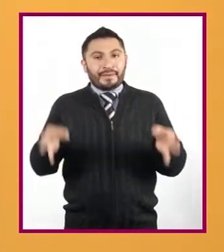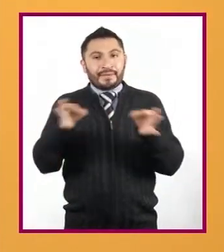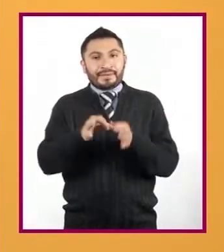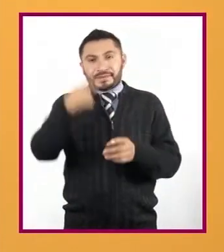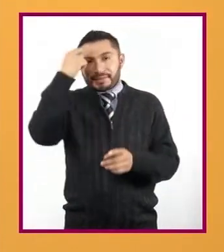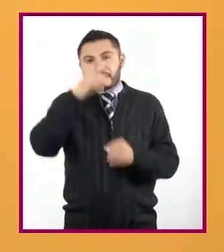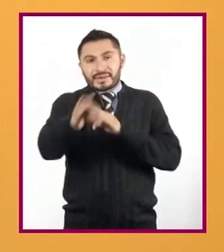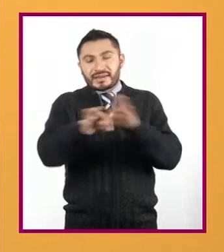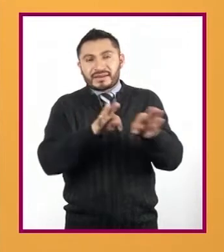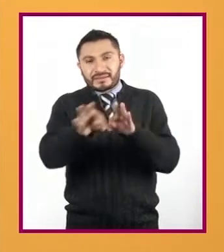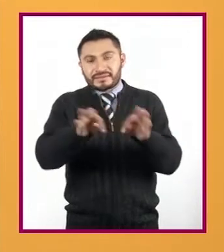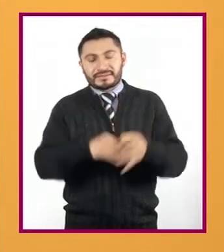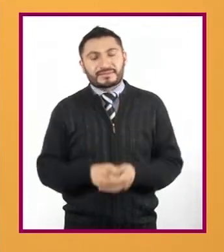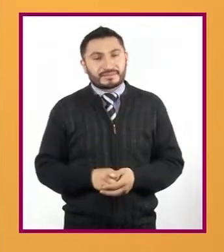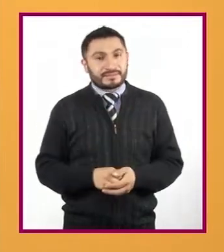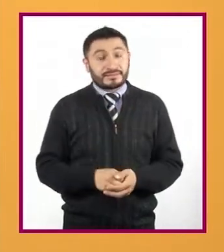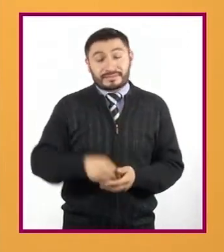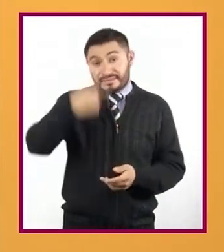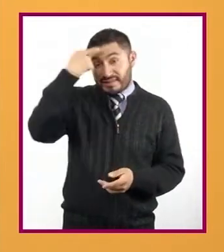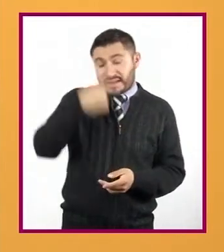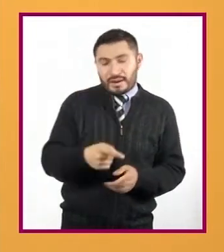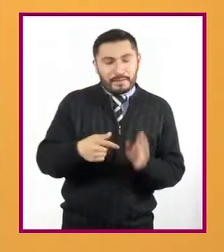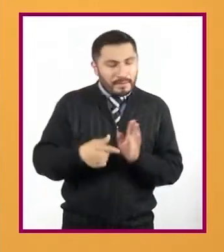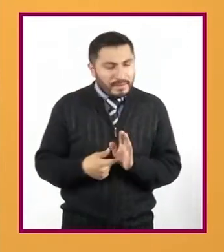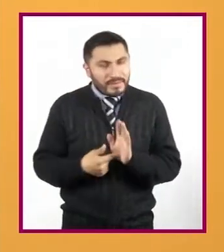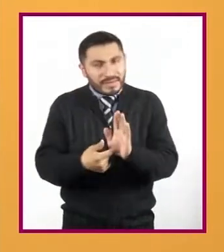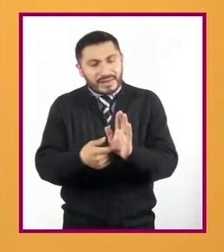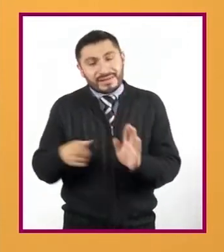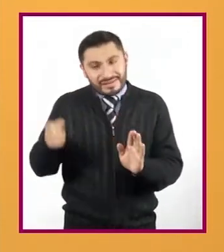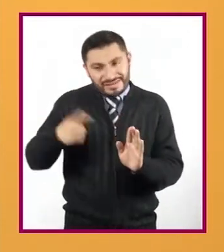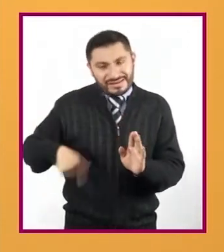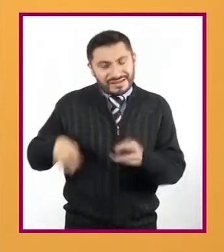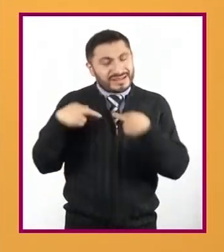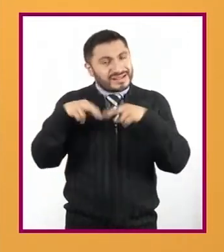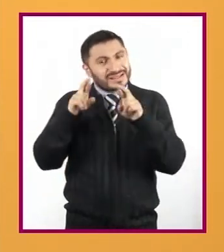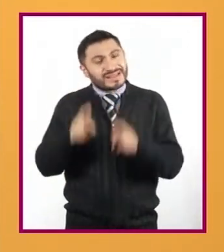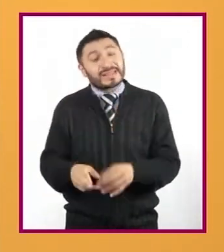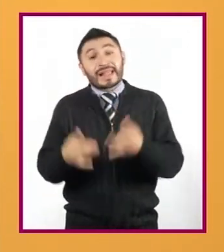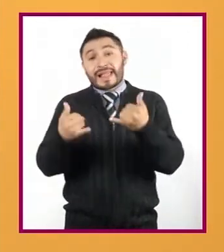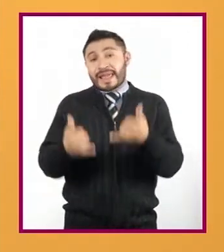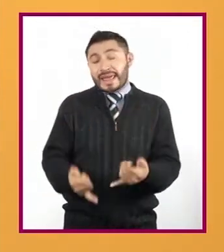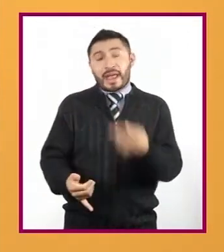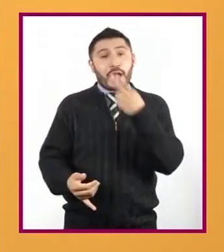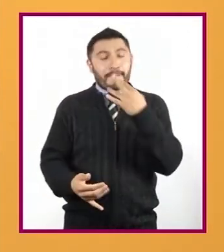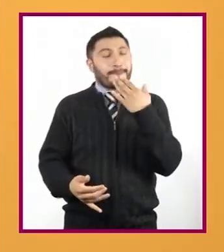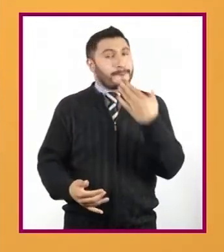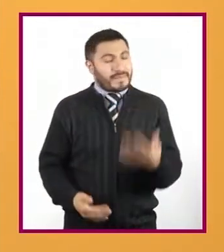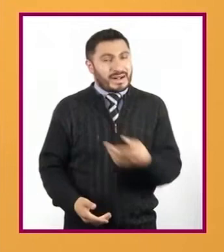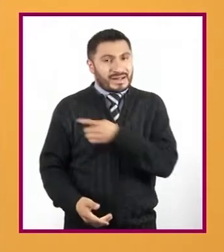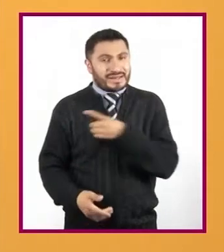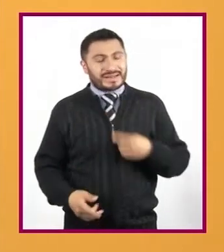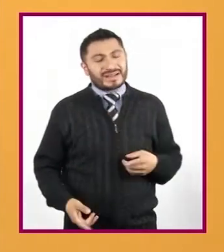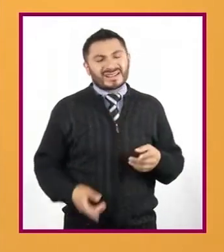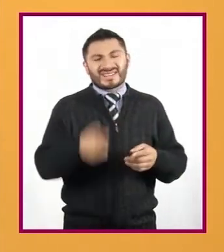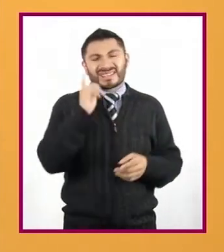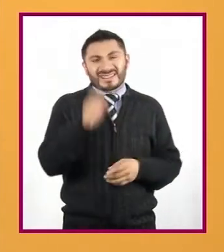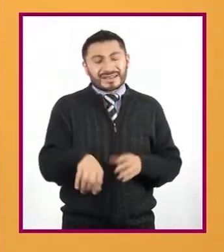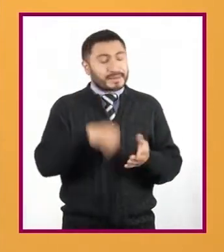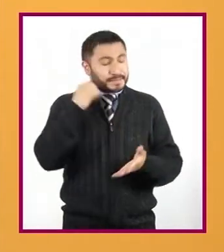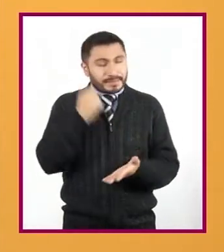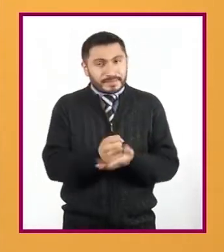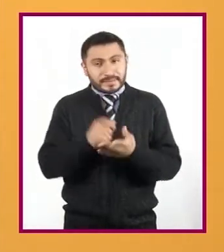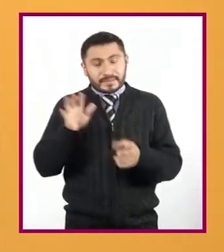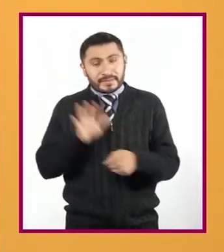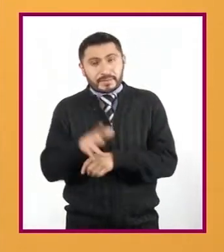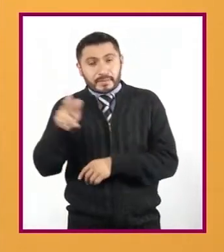el trabajo. Para que una muestra sea representativa y por lo tanto útil, debe reflejar las similitudes